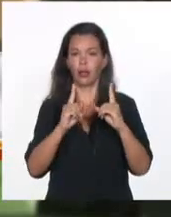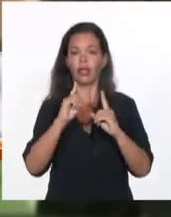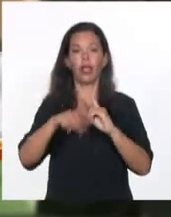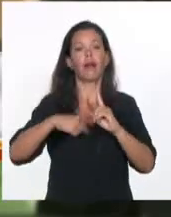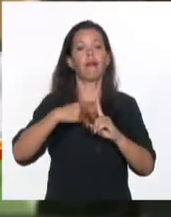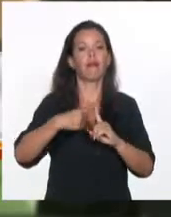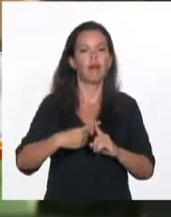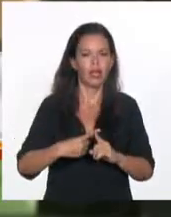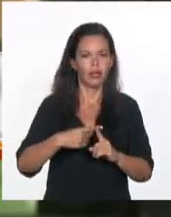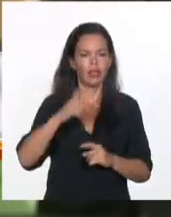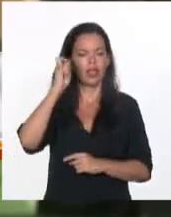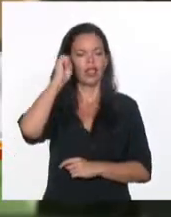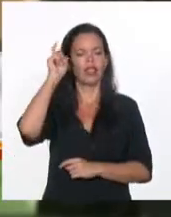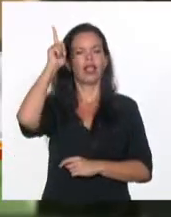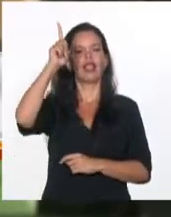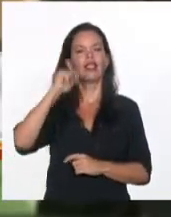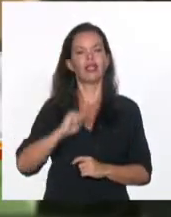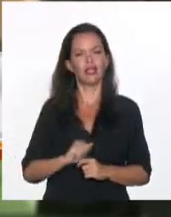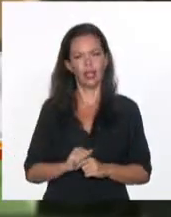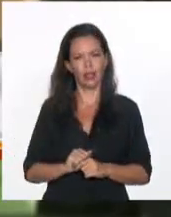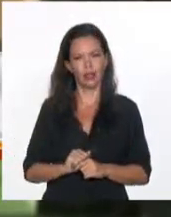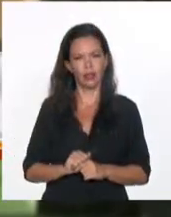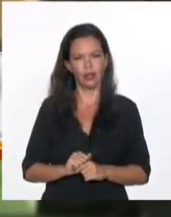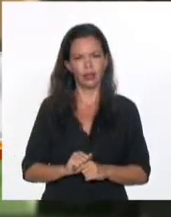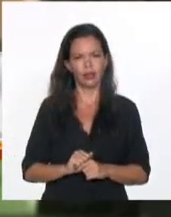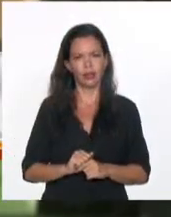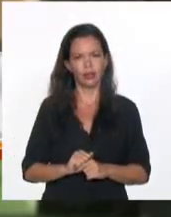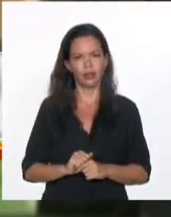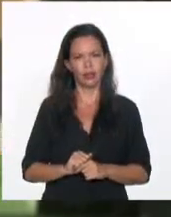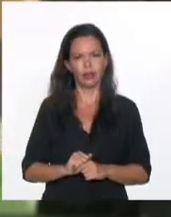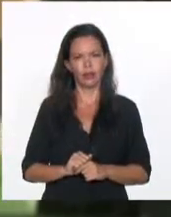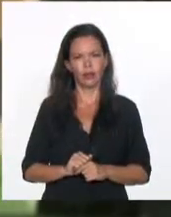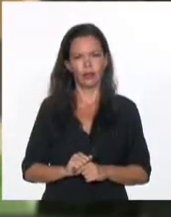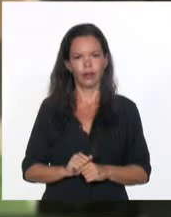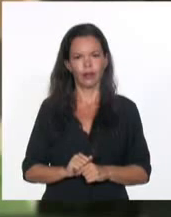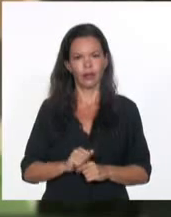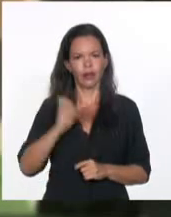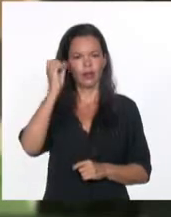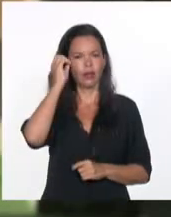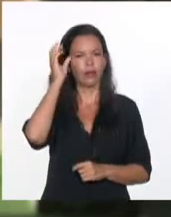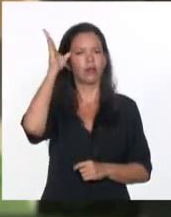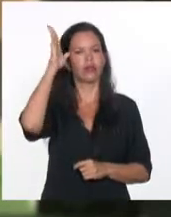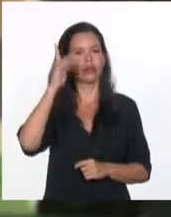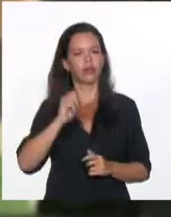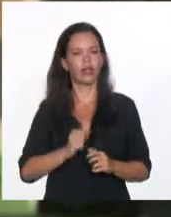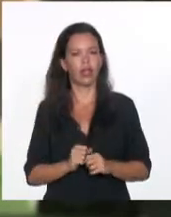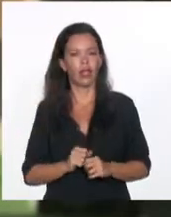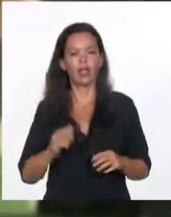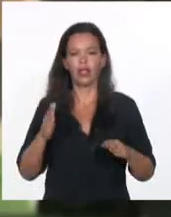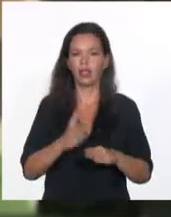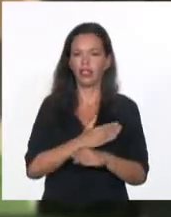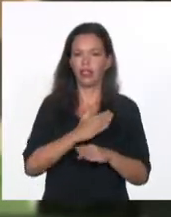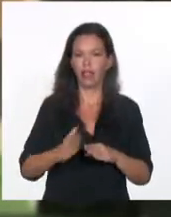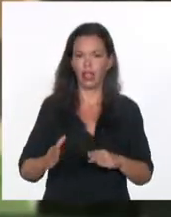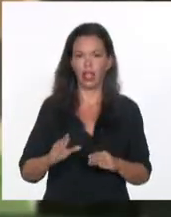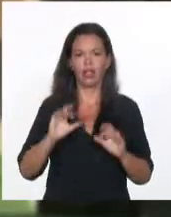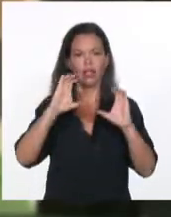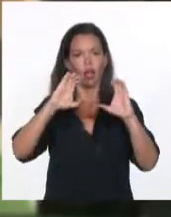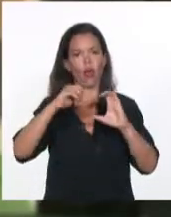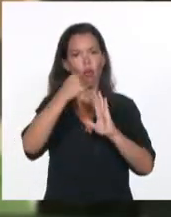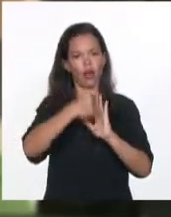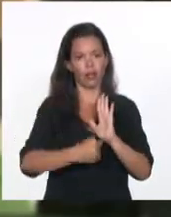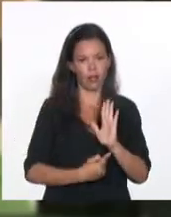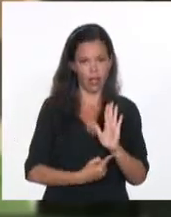inteligencia, sagacidad, audacia y creatividad, cualidades presentes en Julio